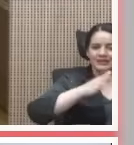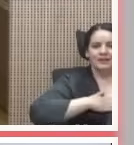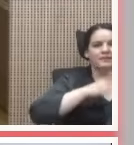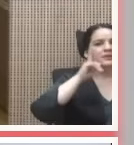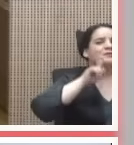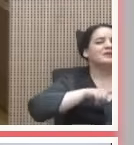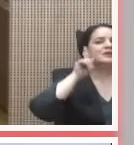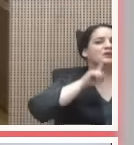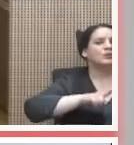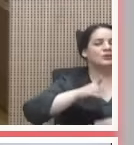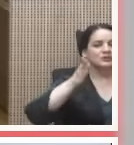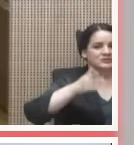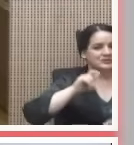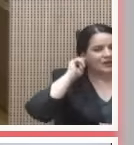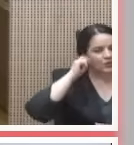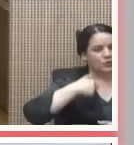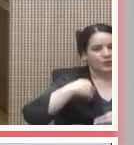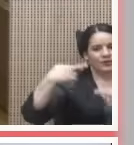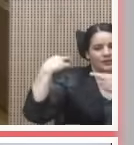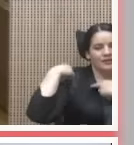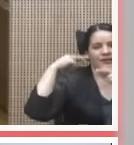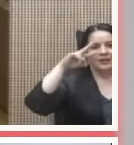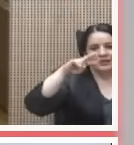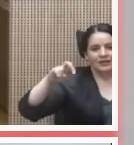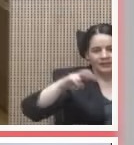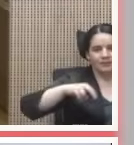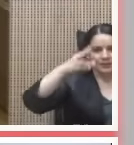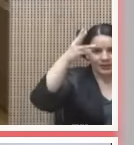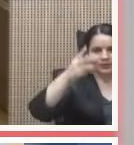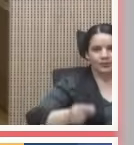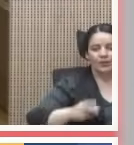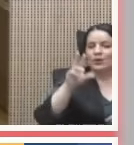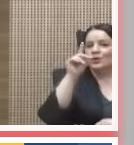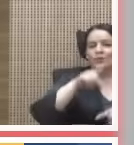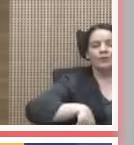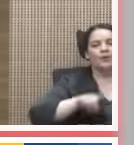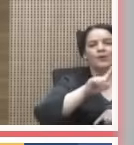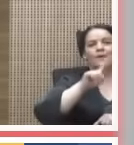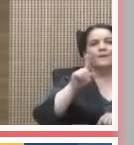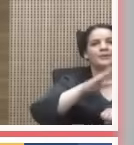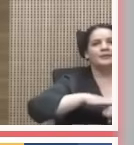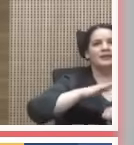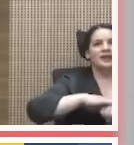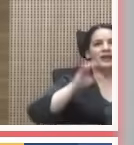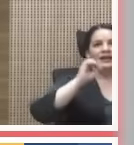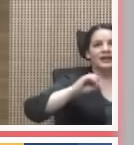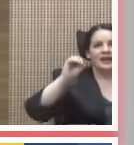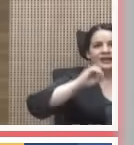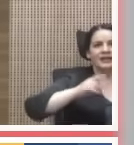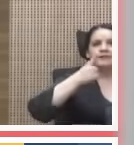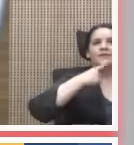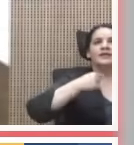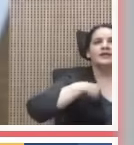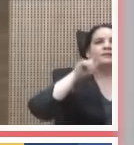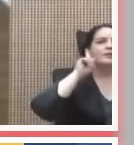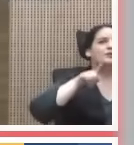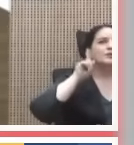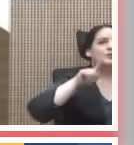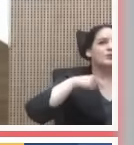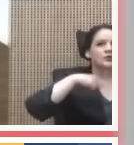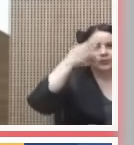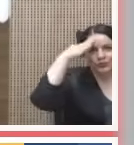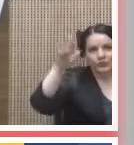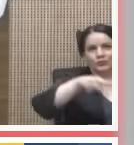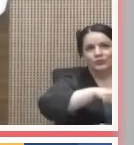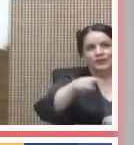sido muy responsable en el análisis presupuestario y no le puedo permitir a nadie que me diga mentirosa. Yo no sé si se han